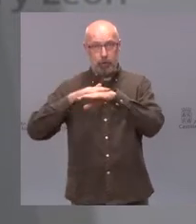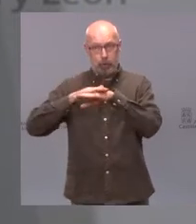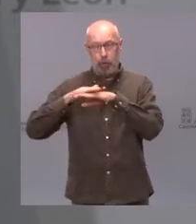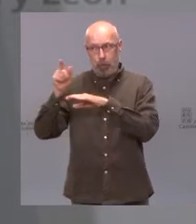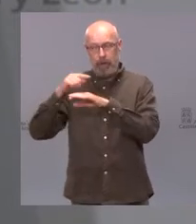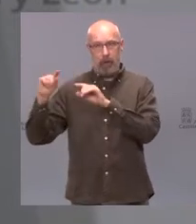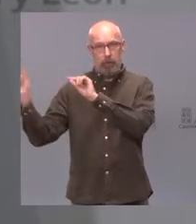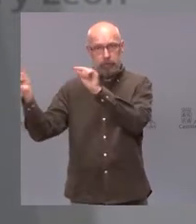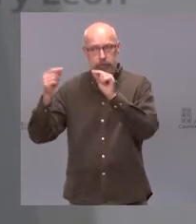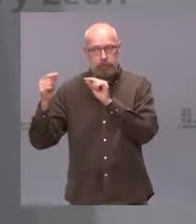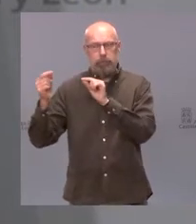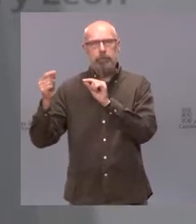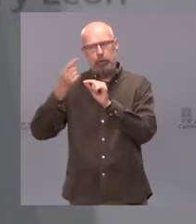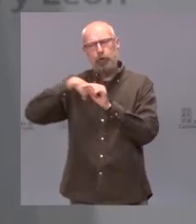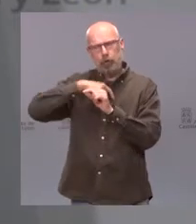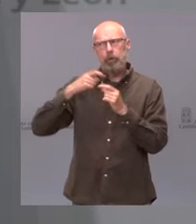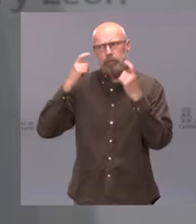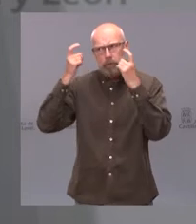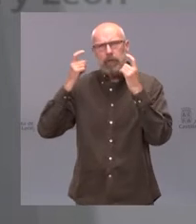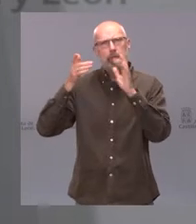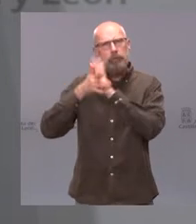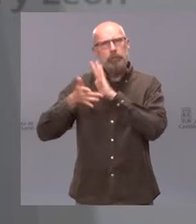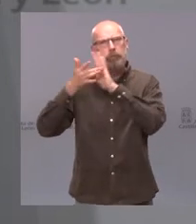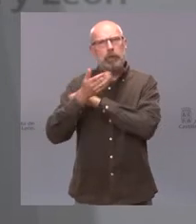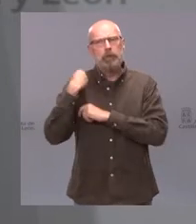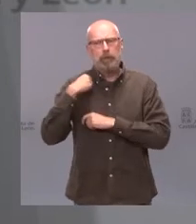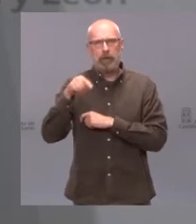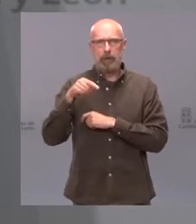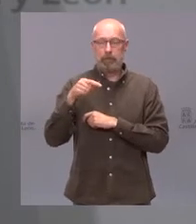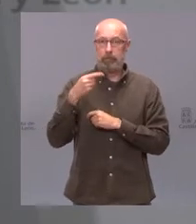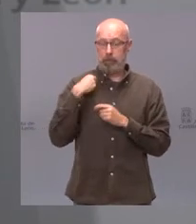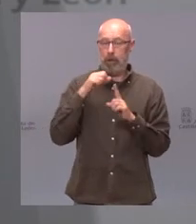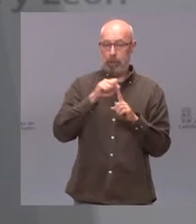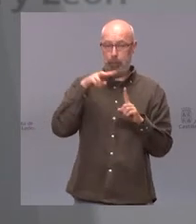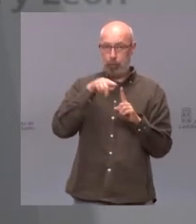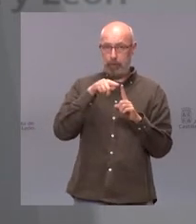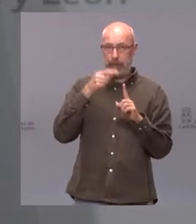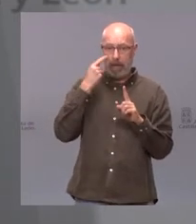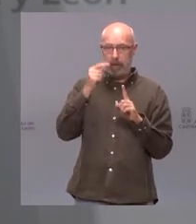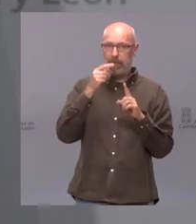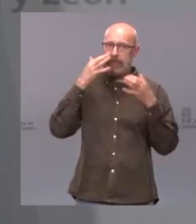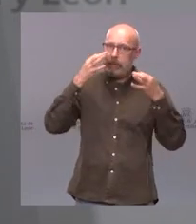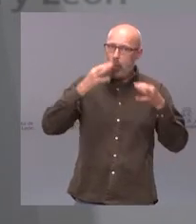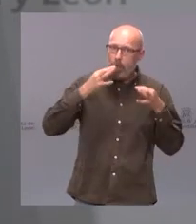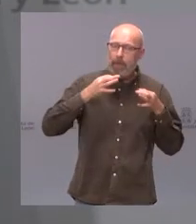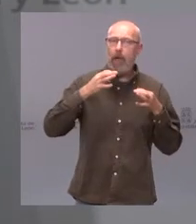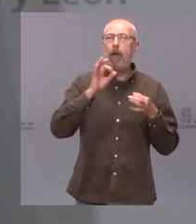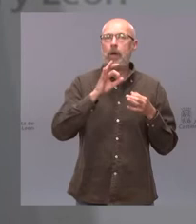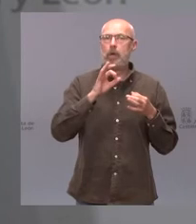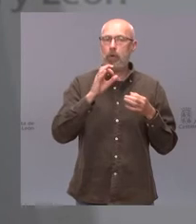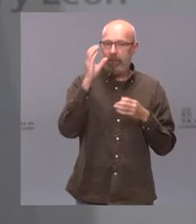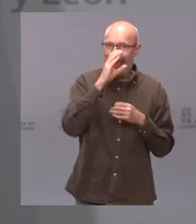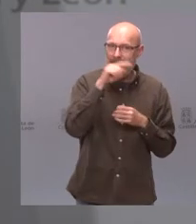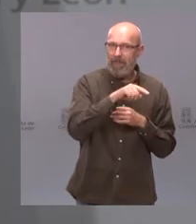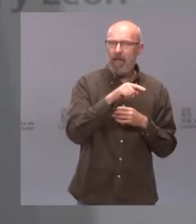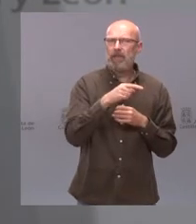tratamos de argumentar que no había, desde el punto de vista de la seguridad y desde el punto de vista de la ciencia, ninguna